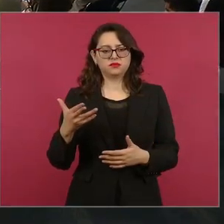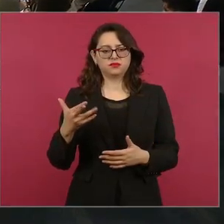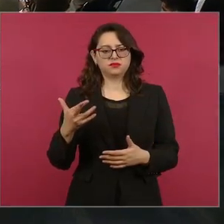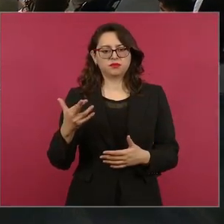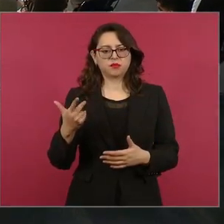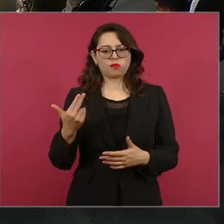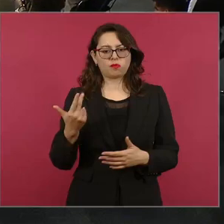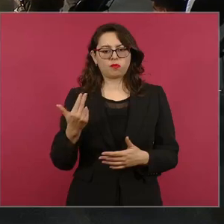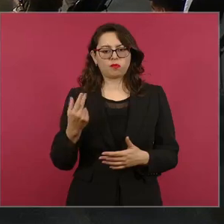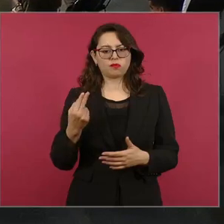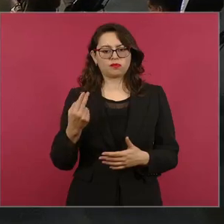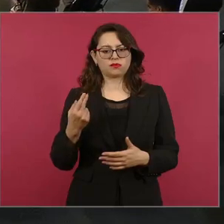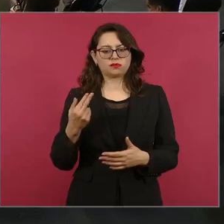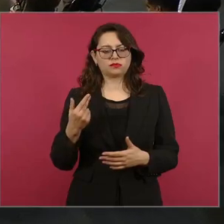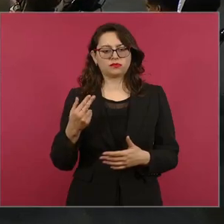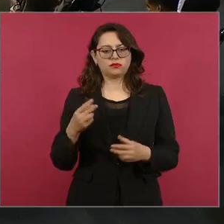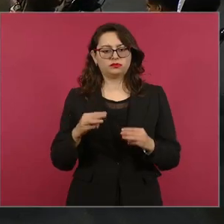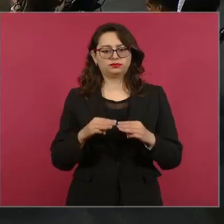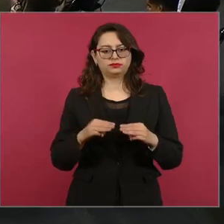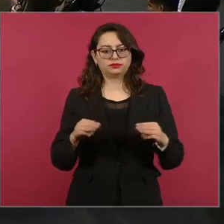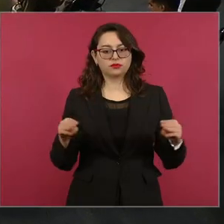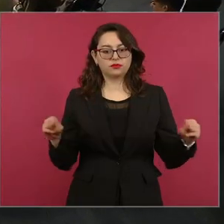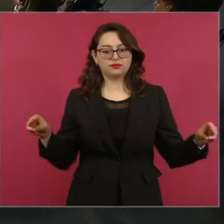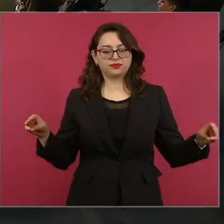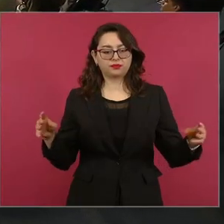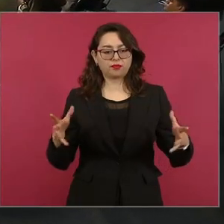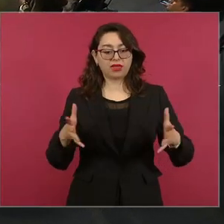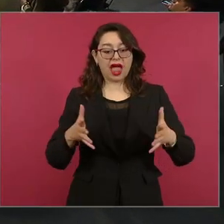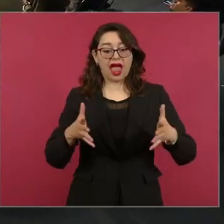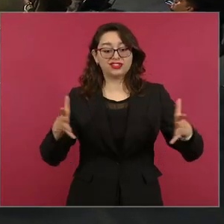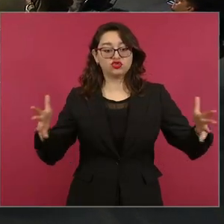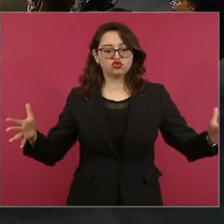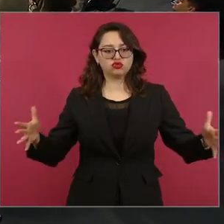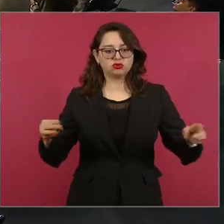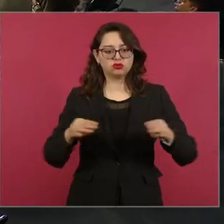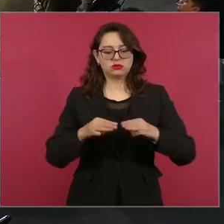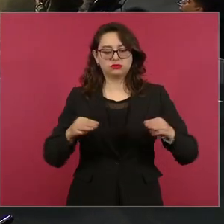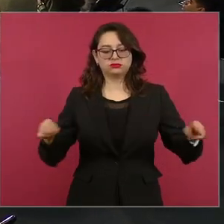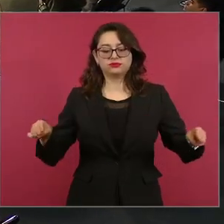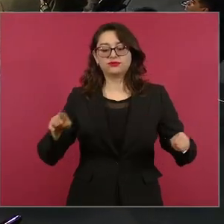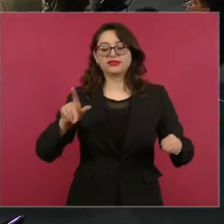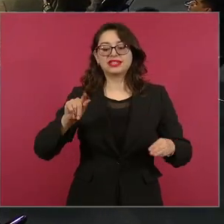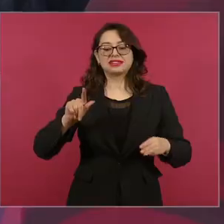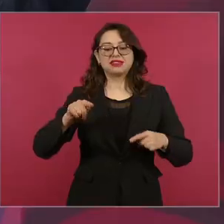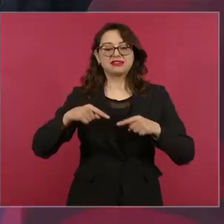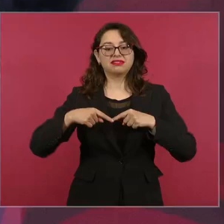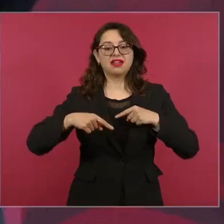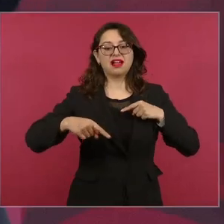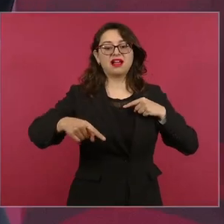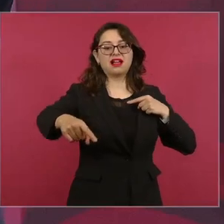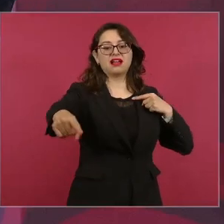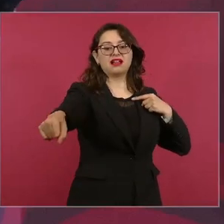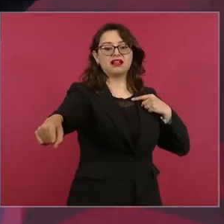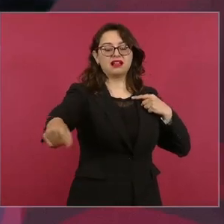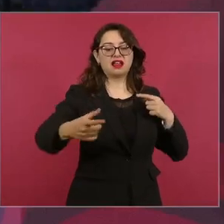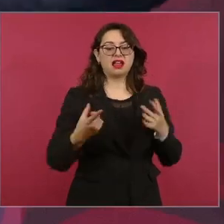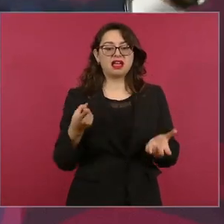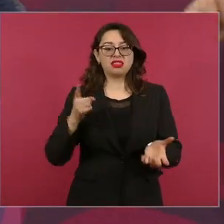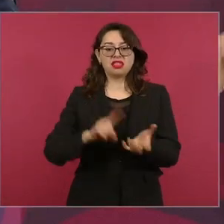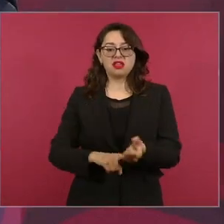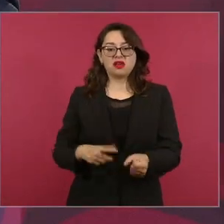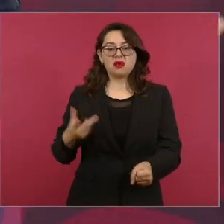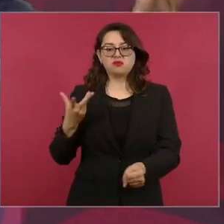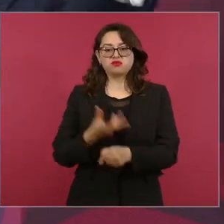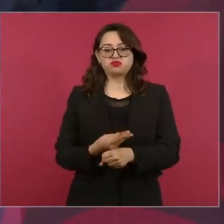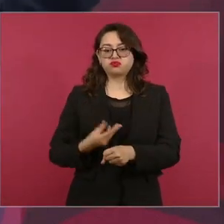25 metros de ancho por 70 de largo y que le habían hecho un